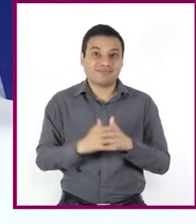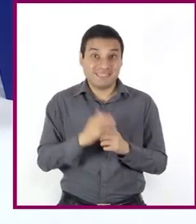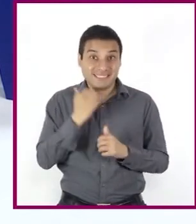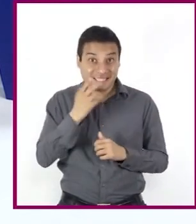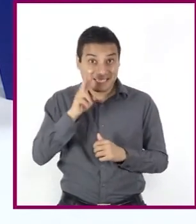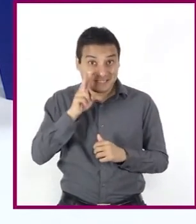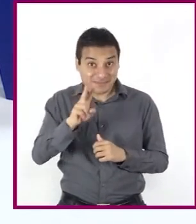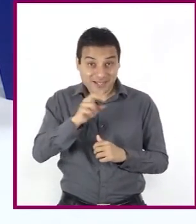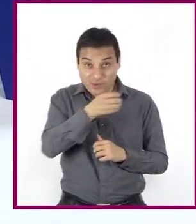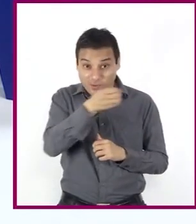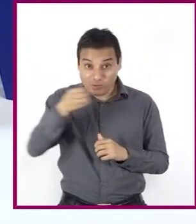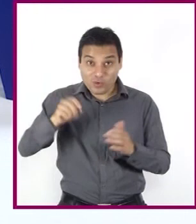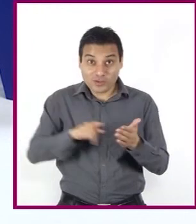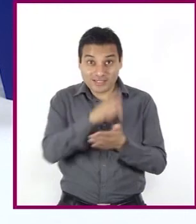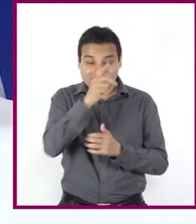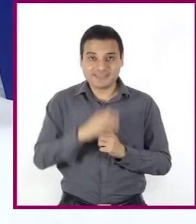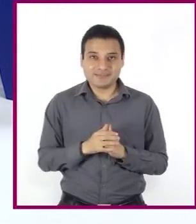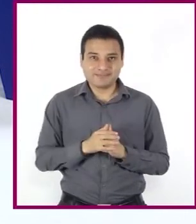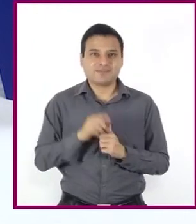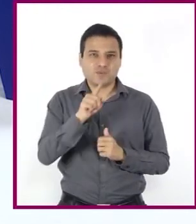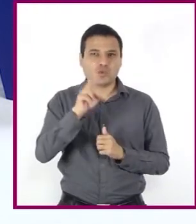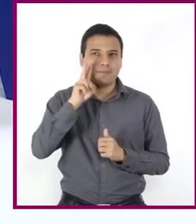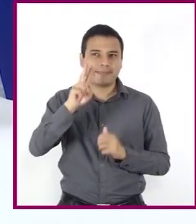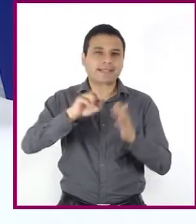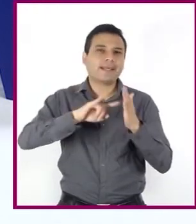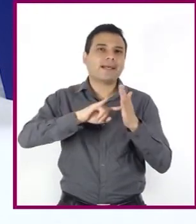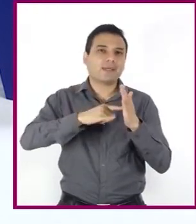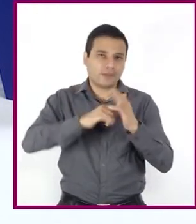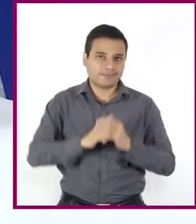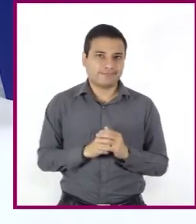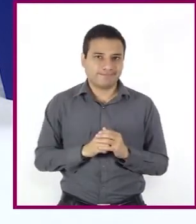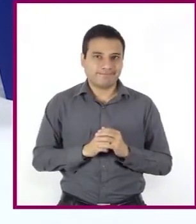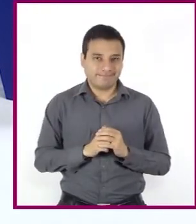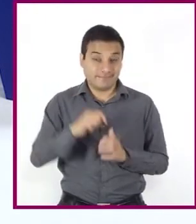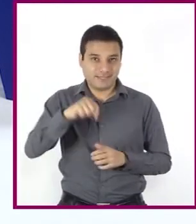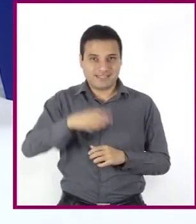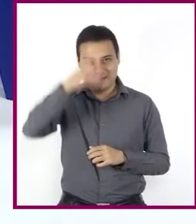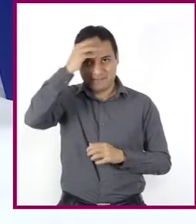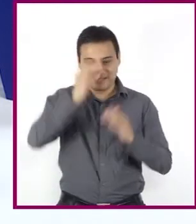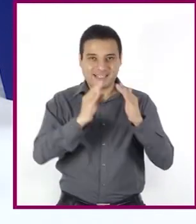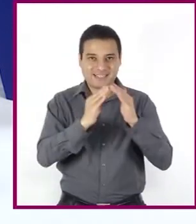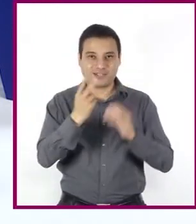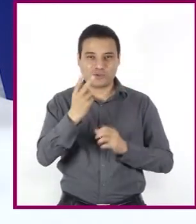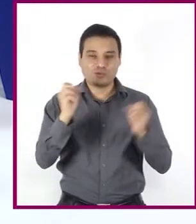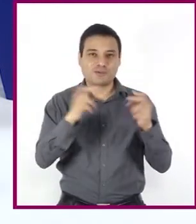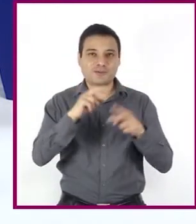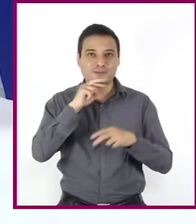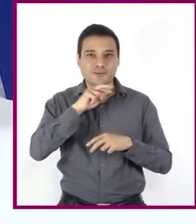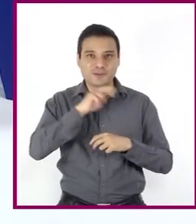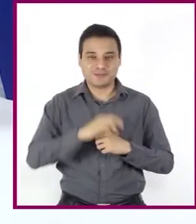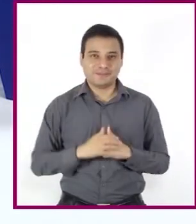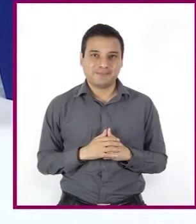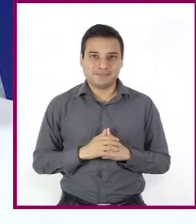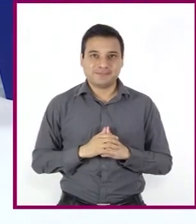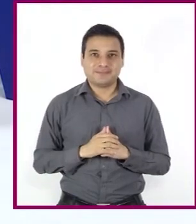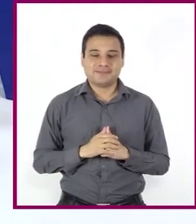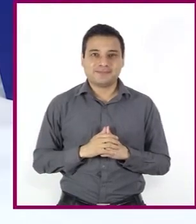sesión, consulten los horarios de repeticiones en Aprende en Casa 2. ¡Hasta la próxima!